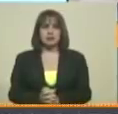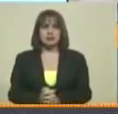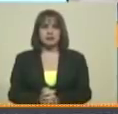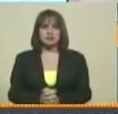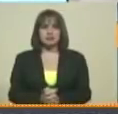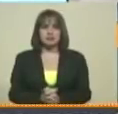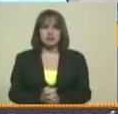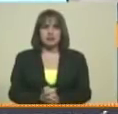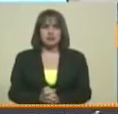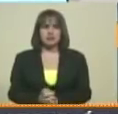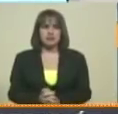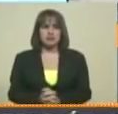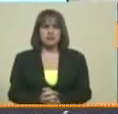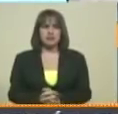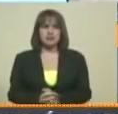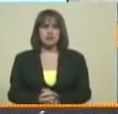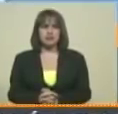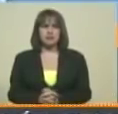Ahora lo que pido,